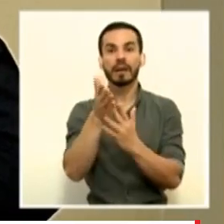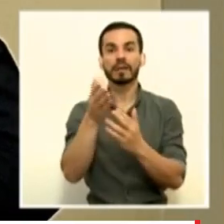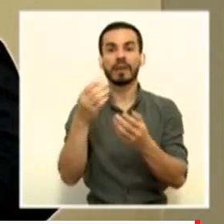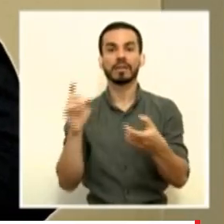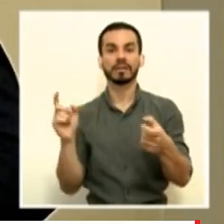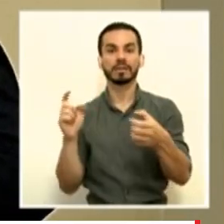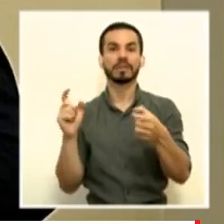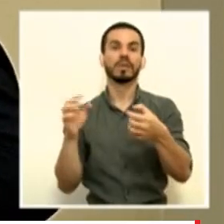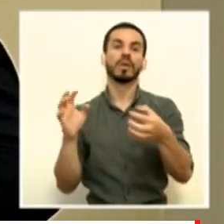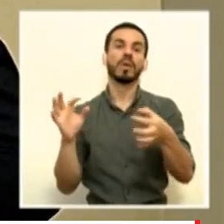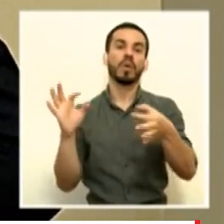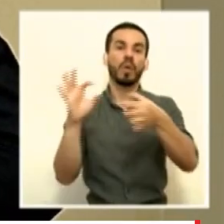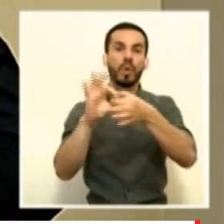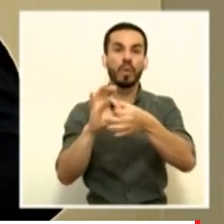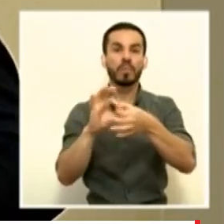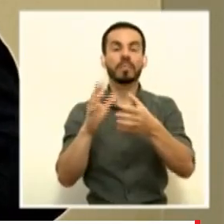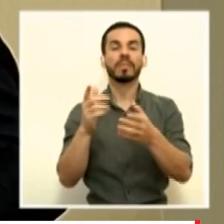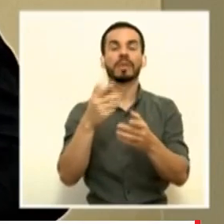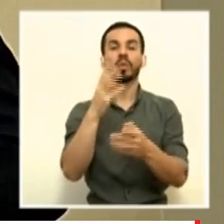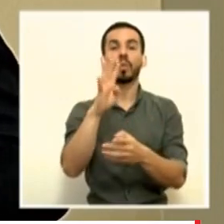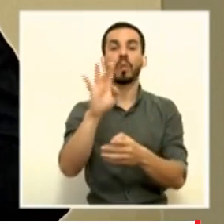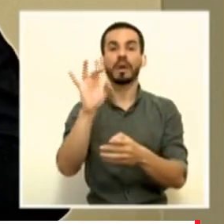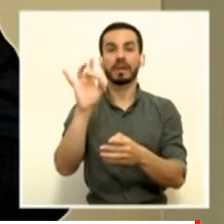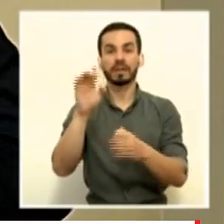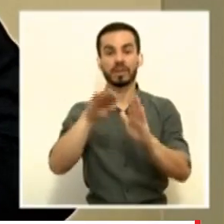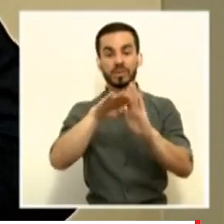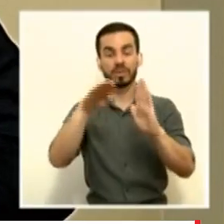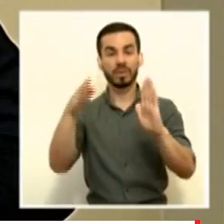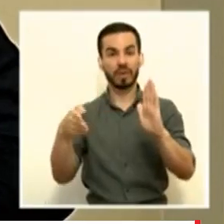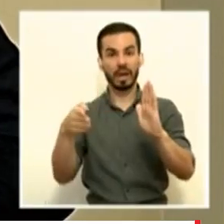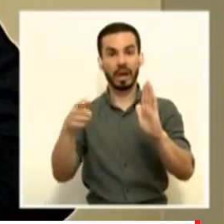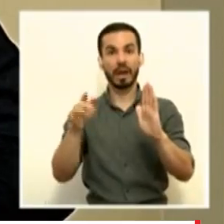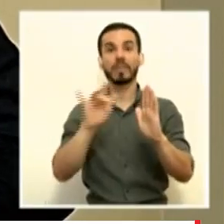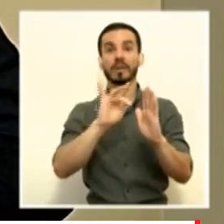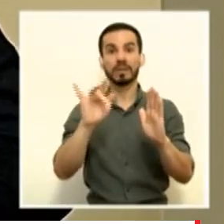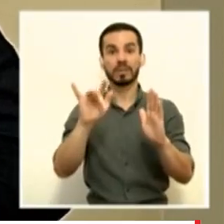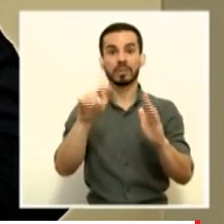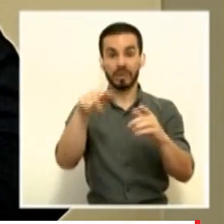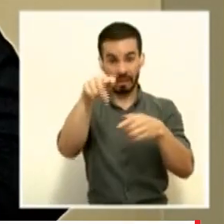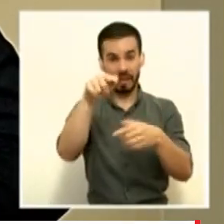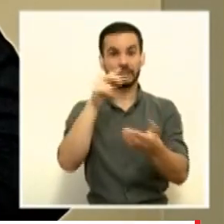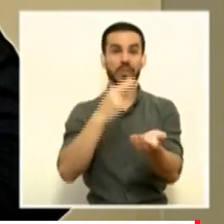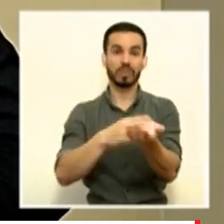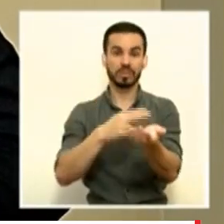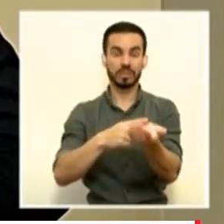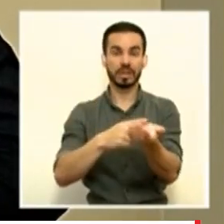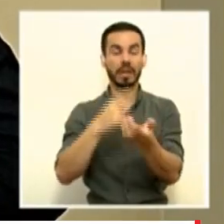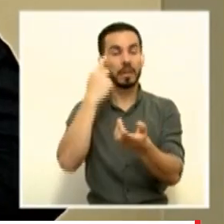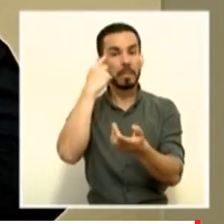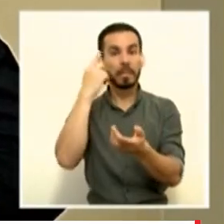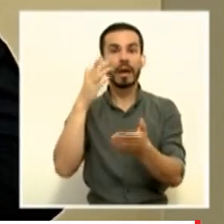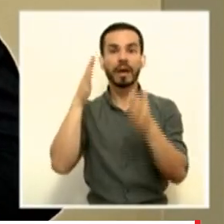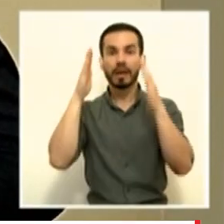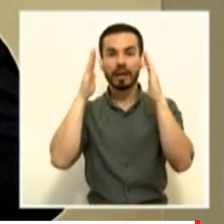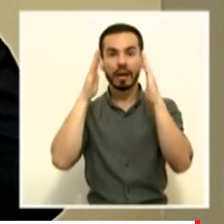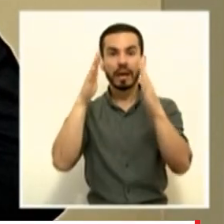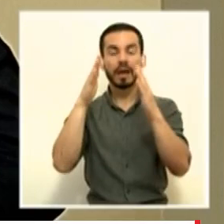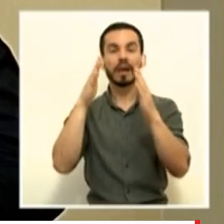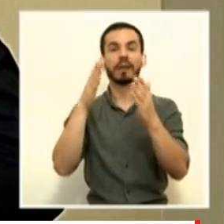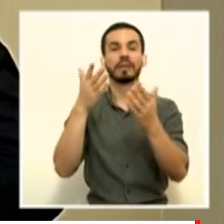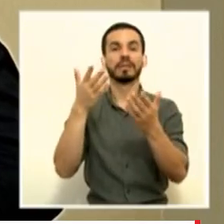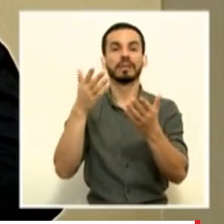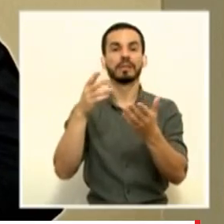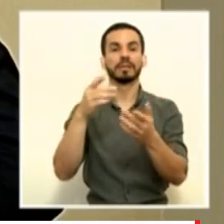convenio 48 camas disponibles en el Hospital del Trauma para la atención